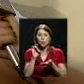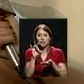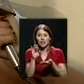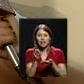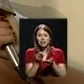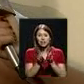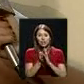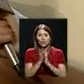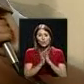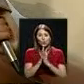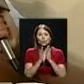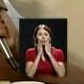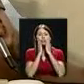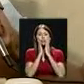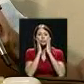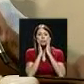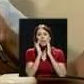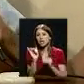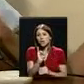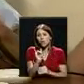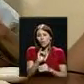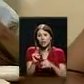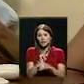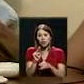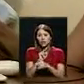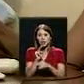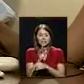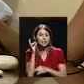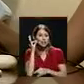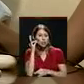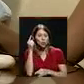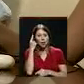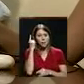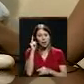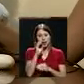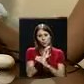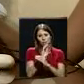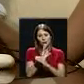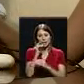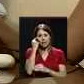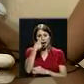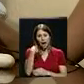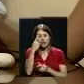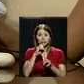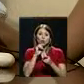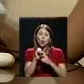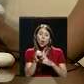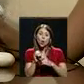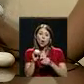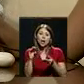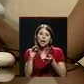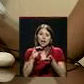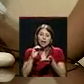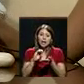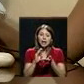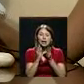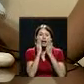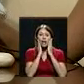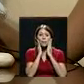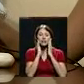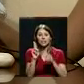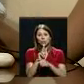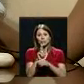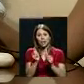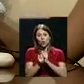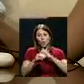humectantes iguales a las que puede utilizar las señoras para humectar sus caras verdad o las cremas que se utilizan en base